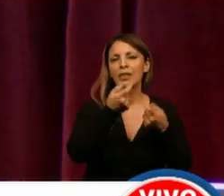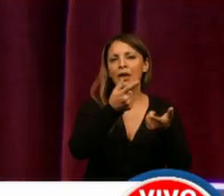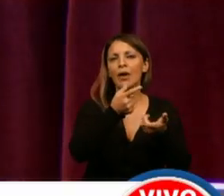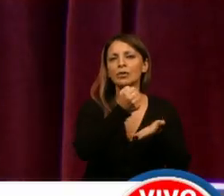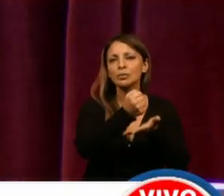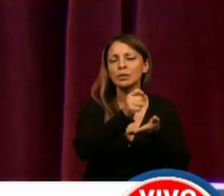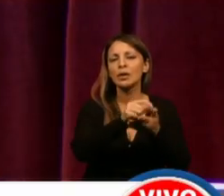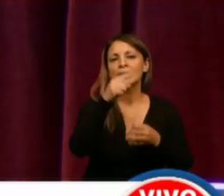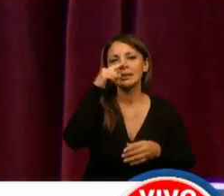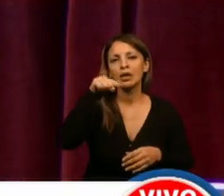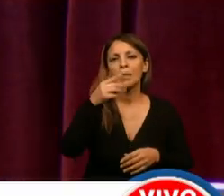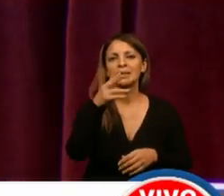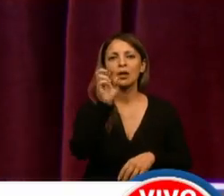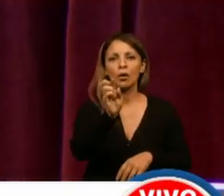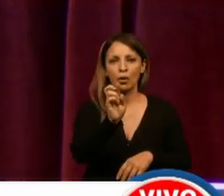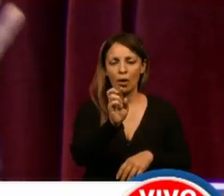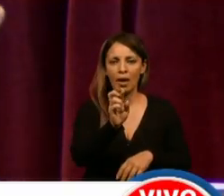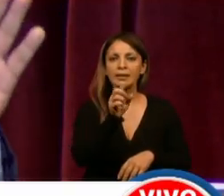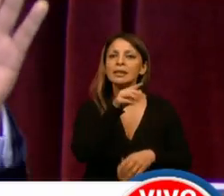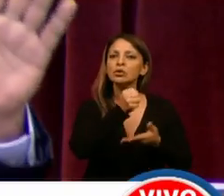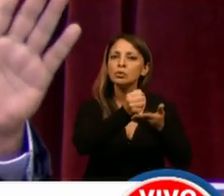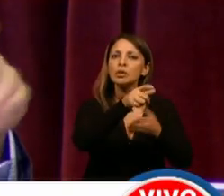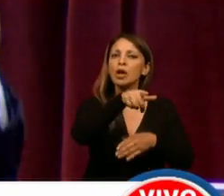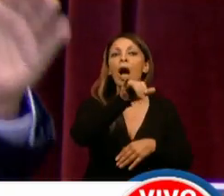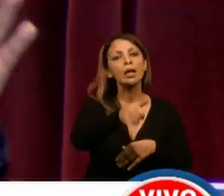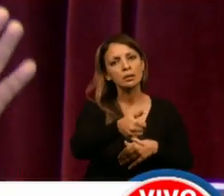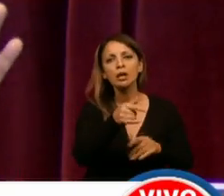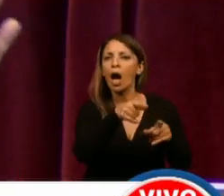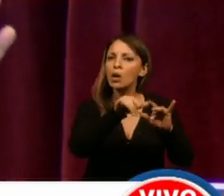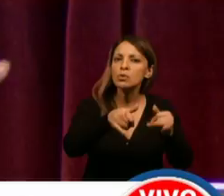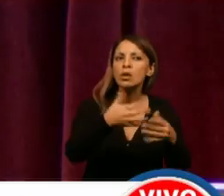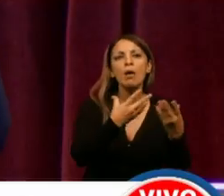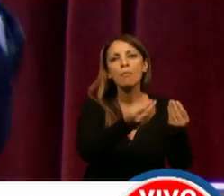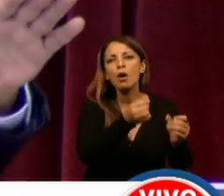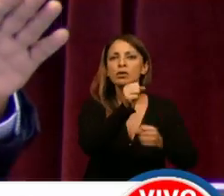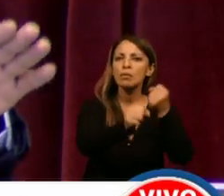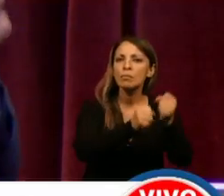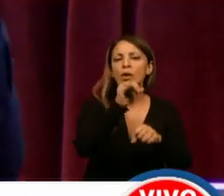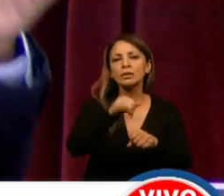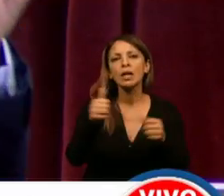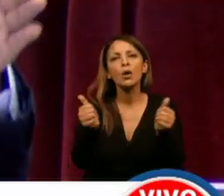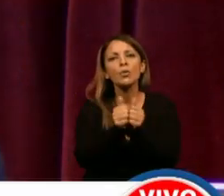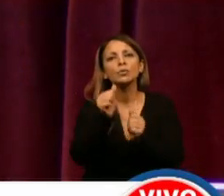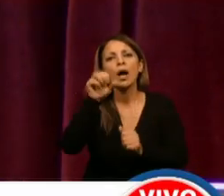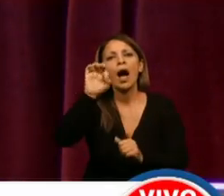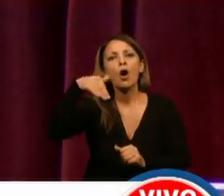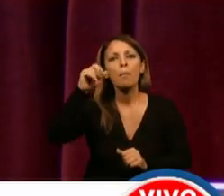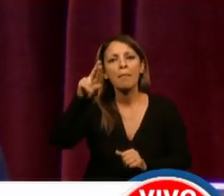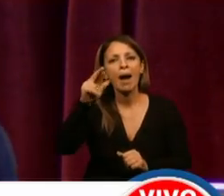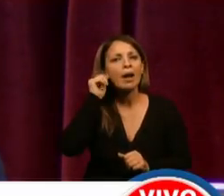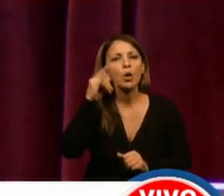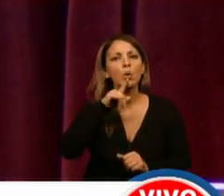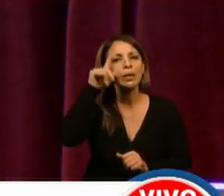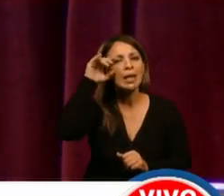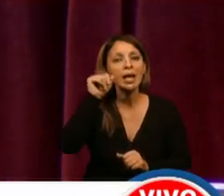75 en boca de pozo ese subsidio si era válido y ese subsidio si acompañaba omar gutiérrez y toda la truck que hoy conduce la